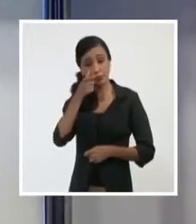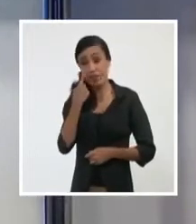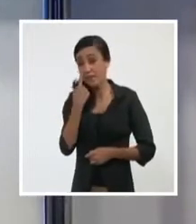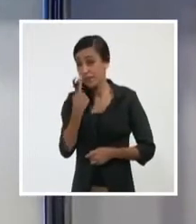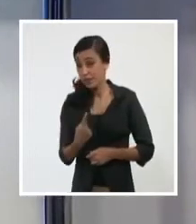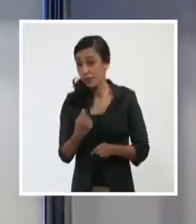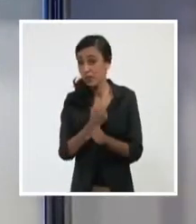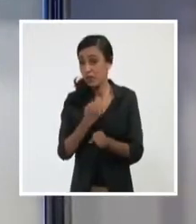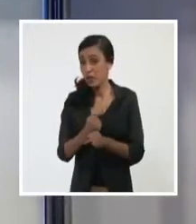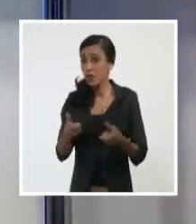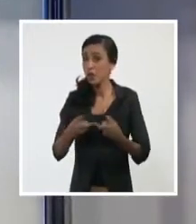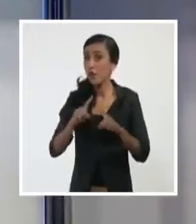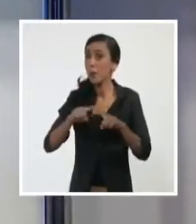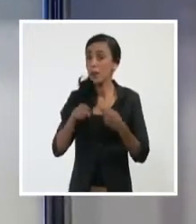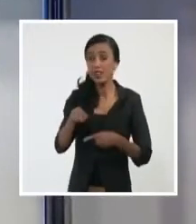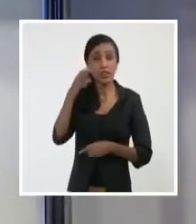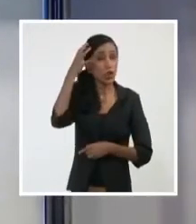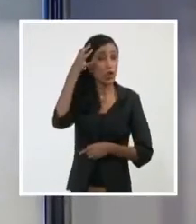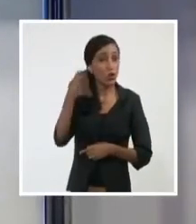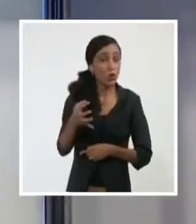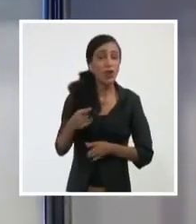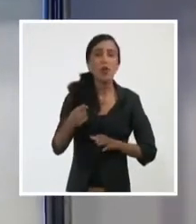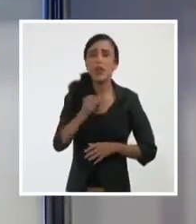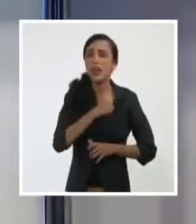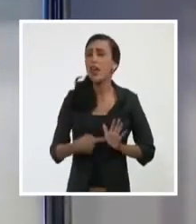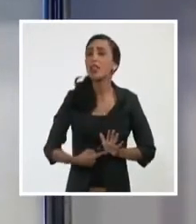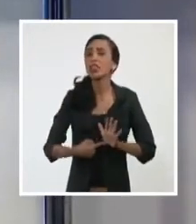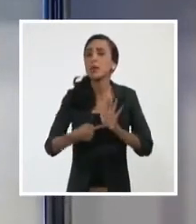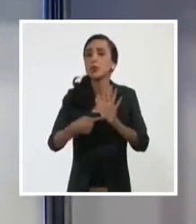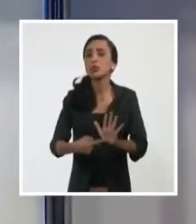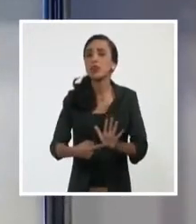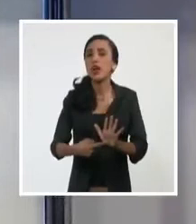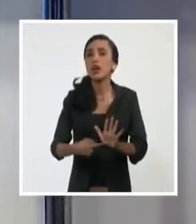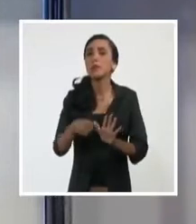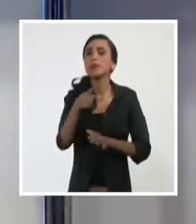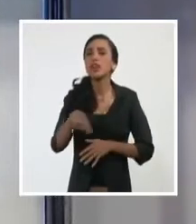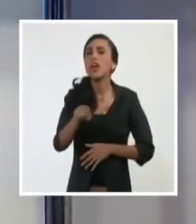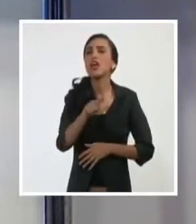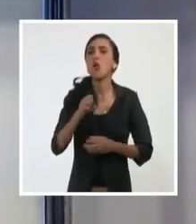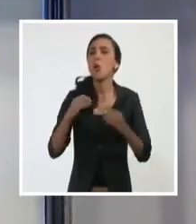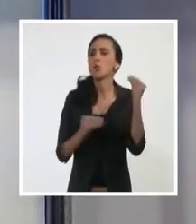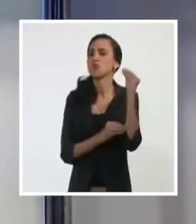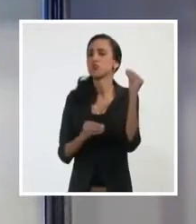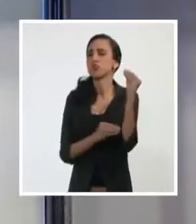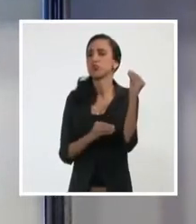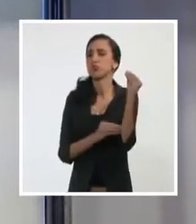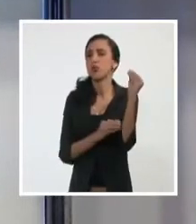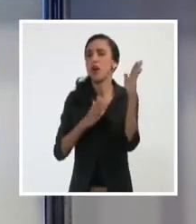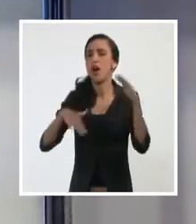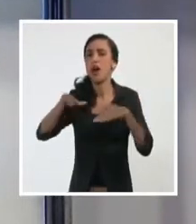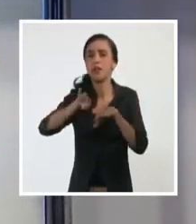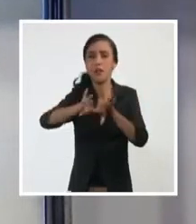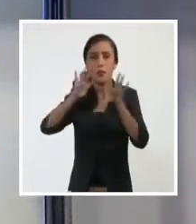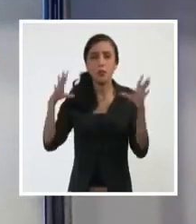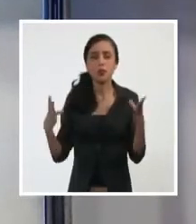muy alertas, porque es un gobierno que busca demostrar a toda costa que mantiene la hegemonía mundial. La misma